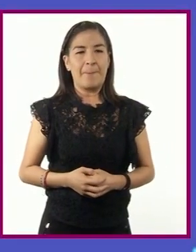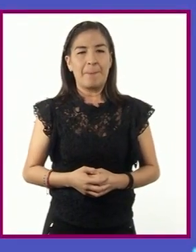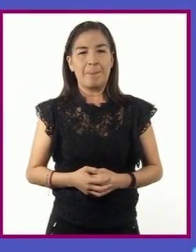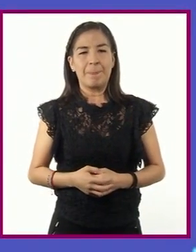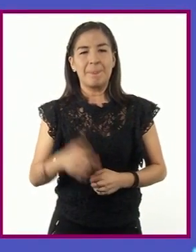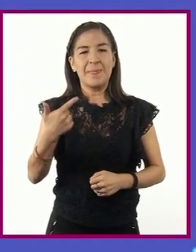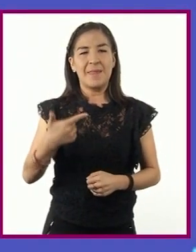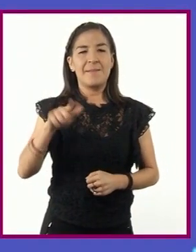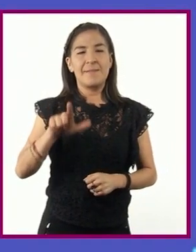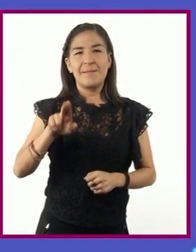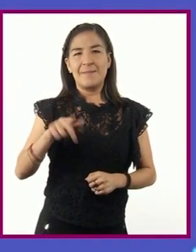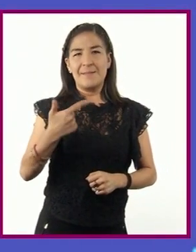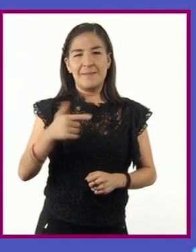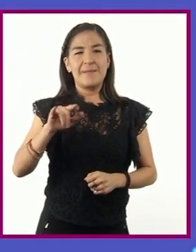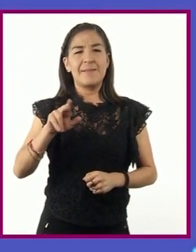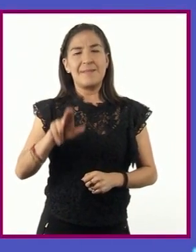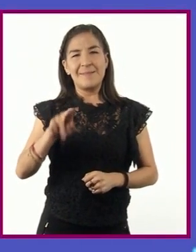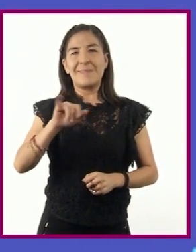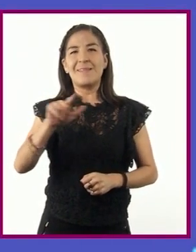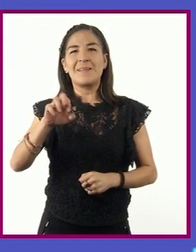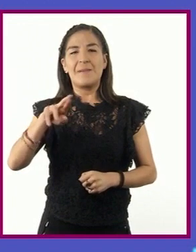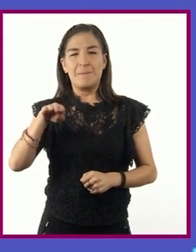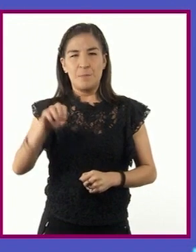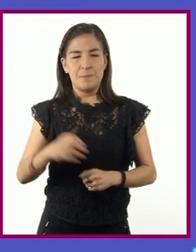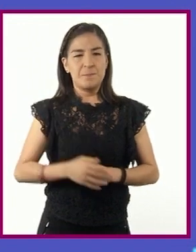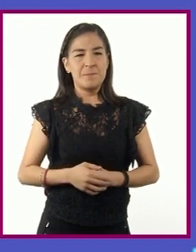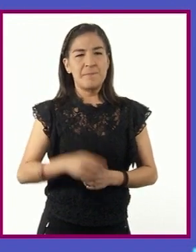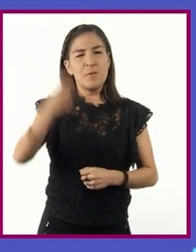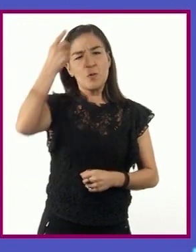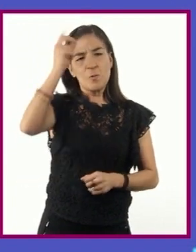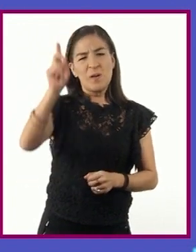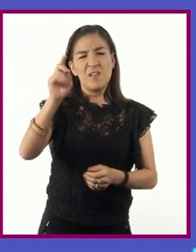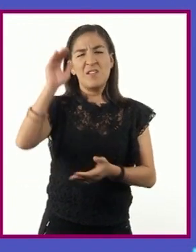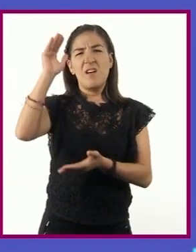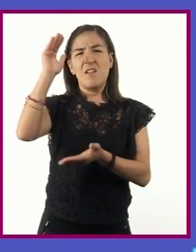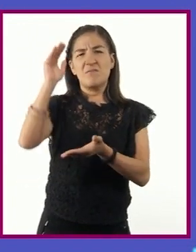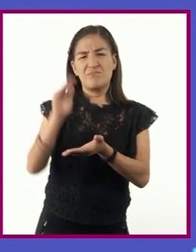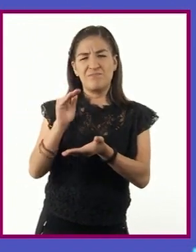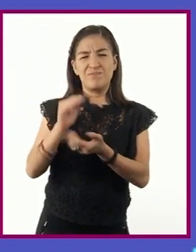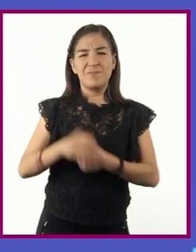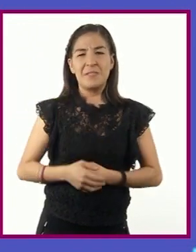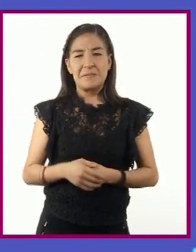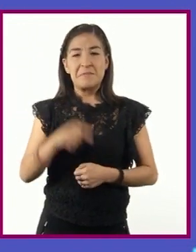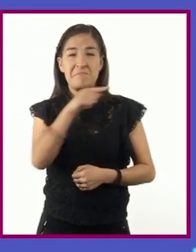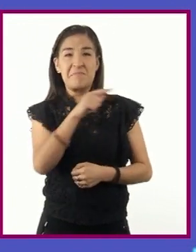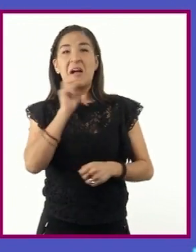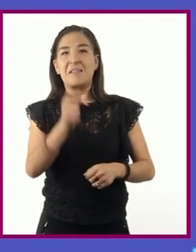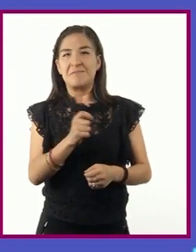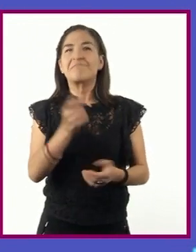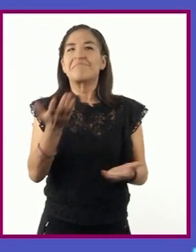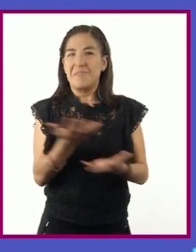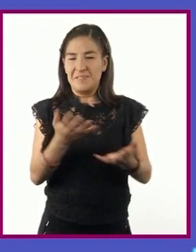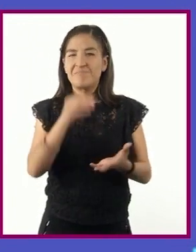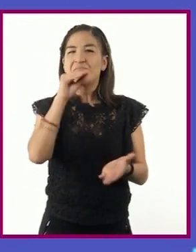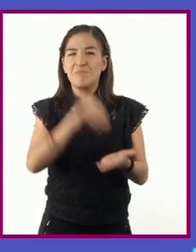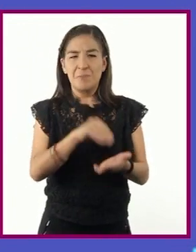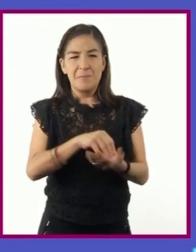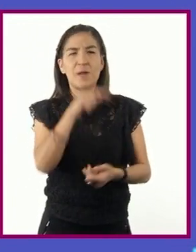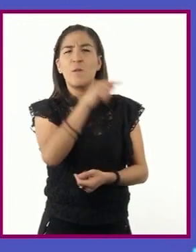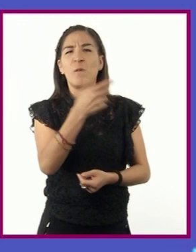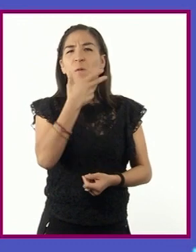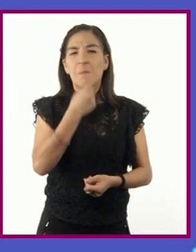Guillermo Cabrera Infante. El dueño se achicó, si es que podía hacerlo todavía, y fue el